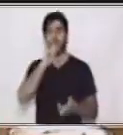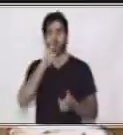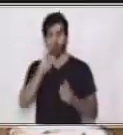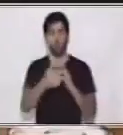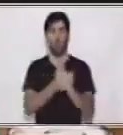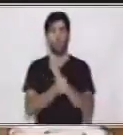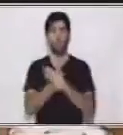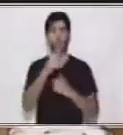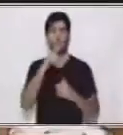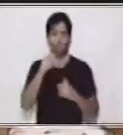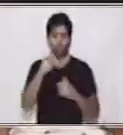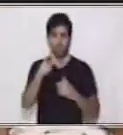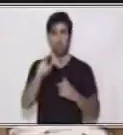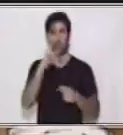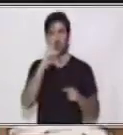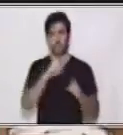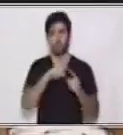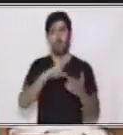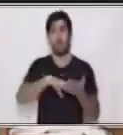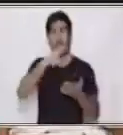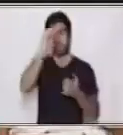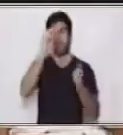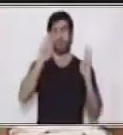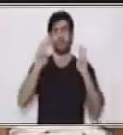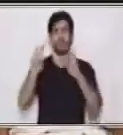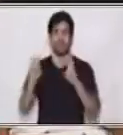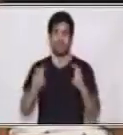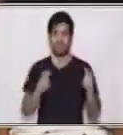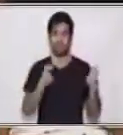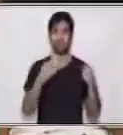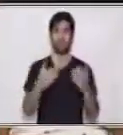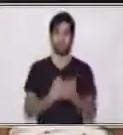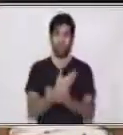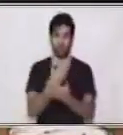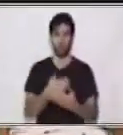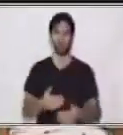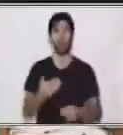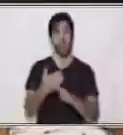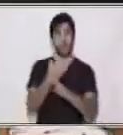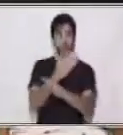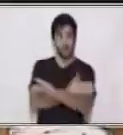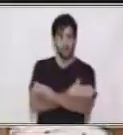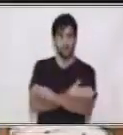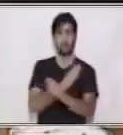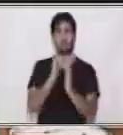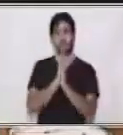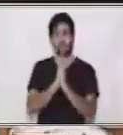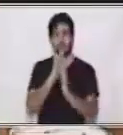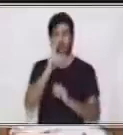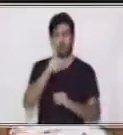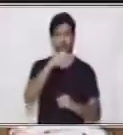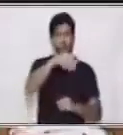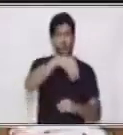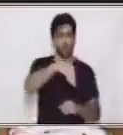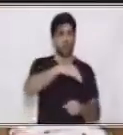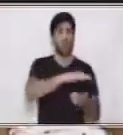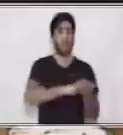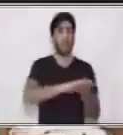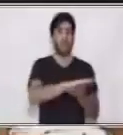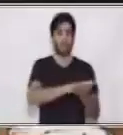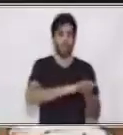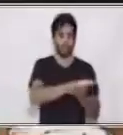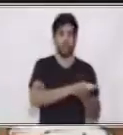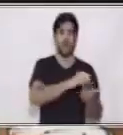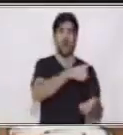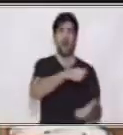la habilidad lingüística. Antes de empezar, te recuerdo que laves constantemente tus manos con agua y jabón o bien las